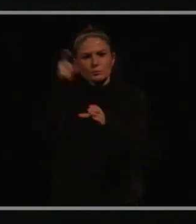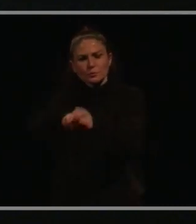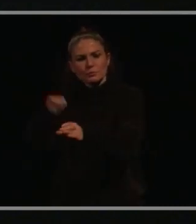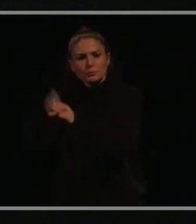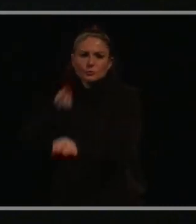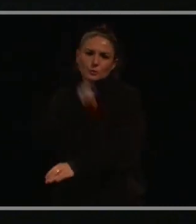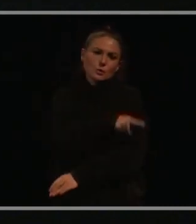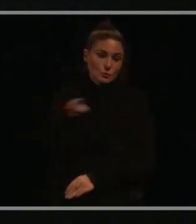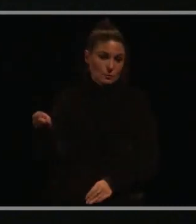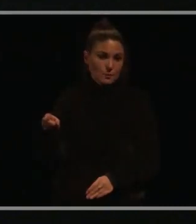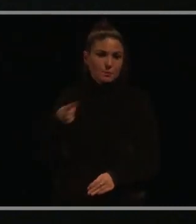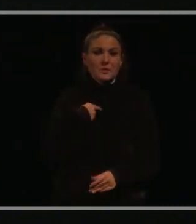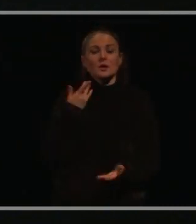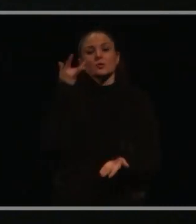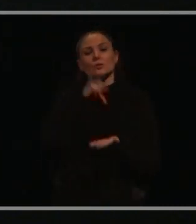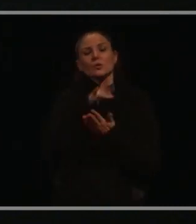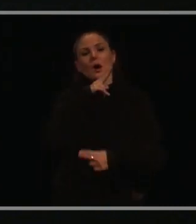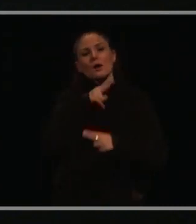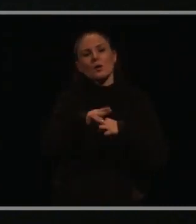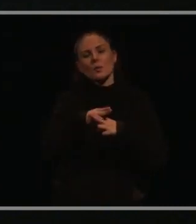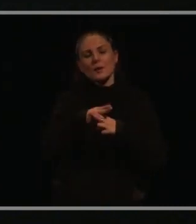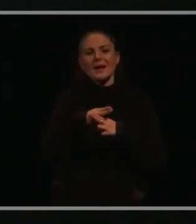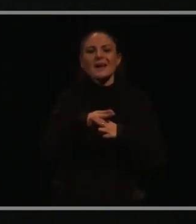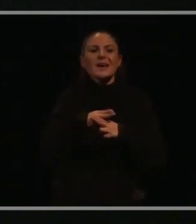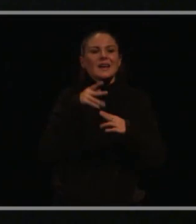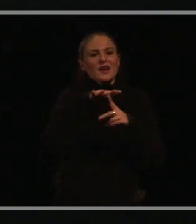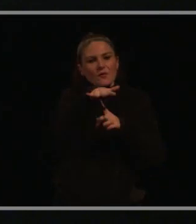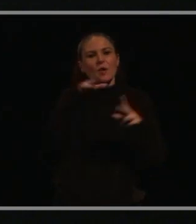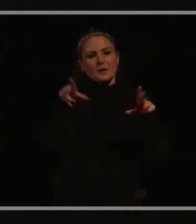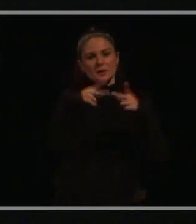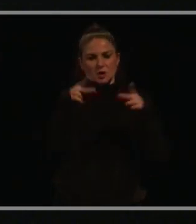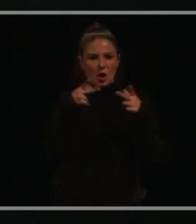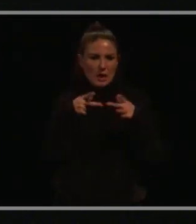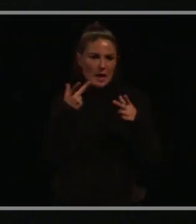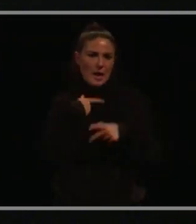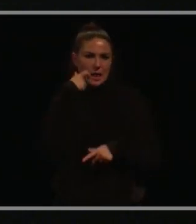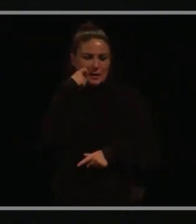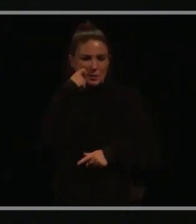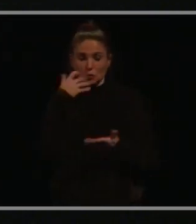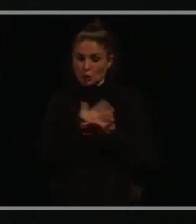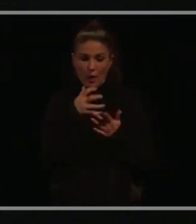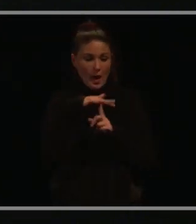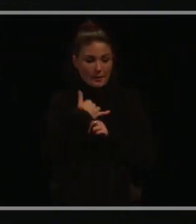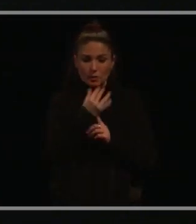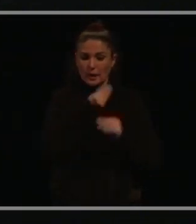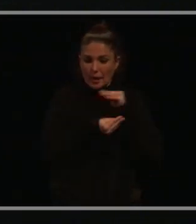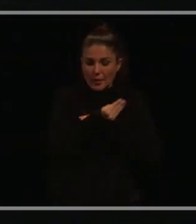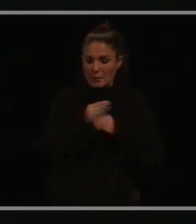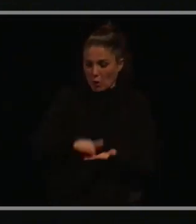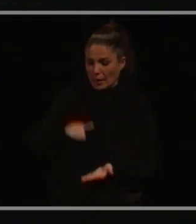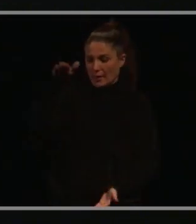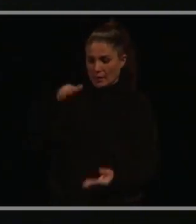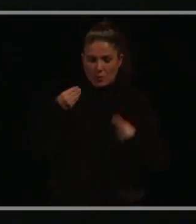que llamamos determinantes sociales de la salud, que son todas las circunstancias en las que nacemos, crecemos, vivimos,